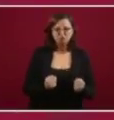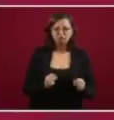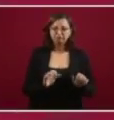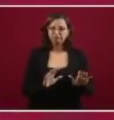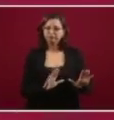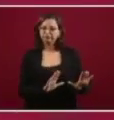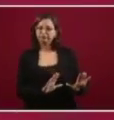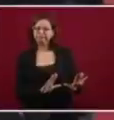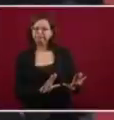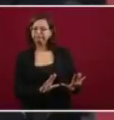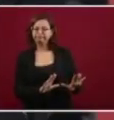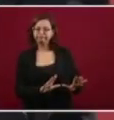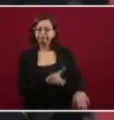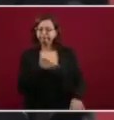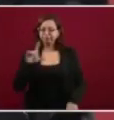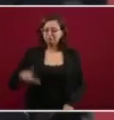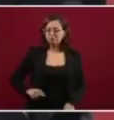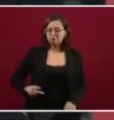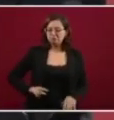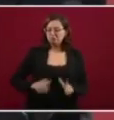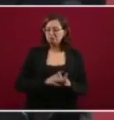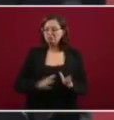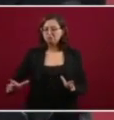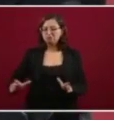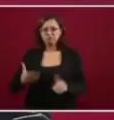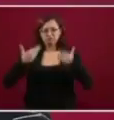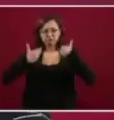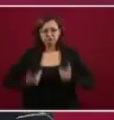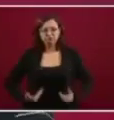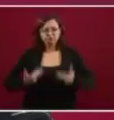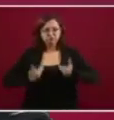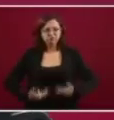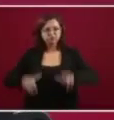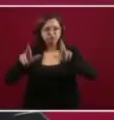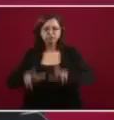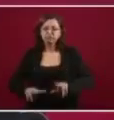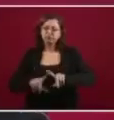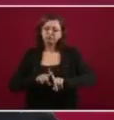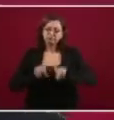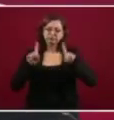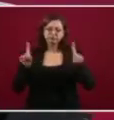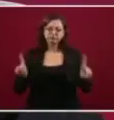en el gobierno que represento. Además,